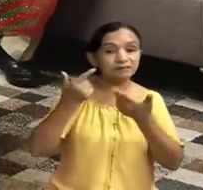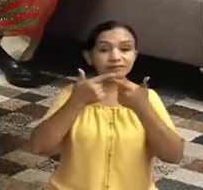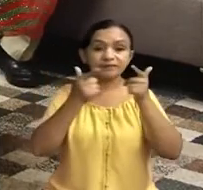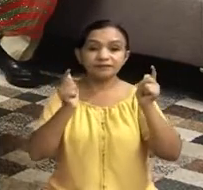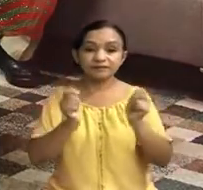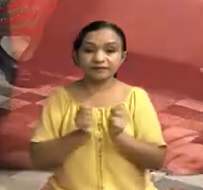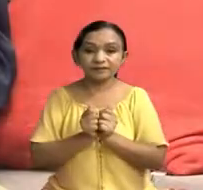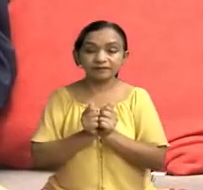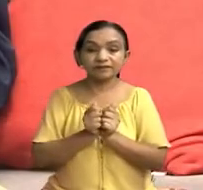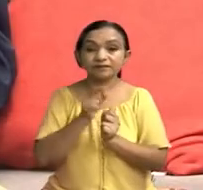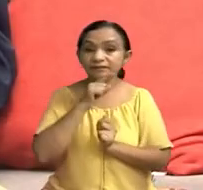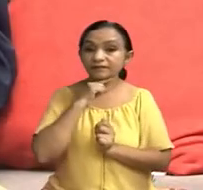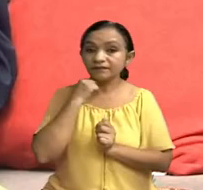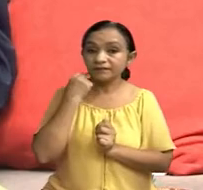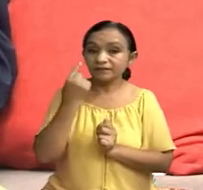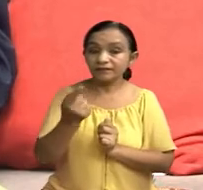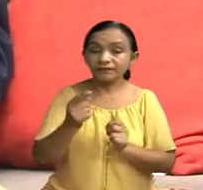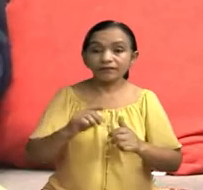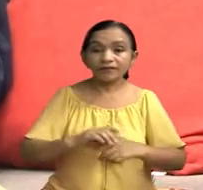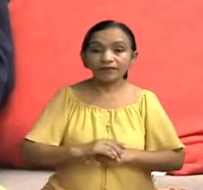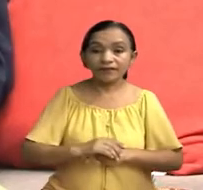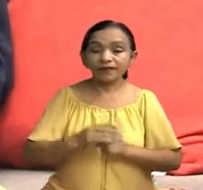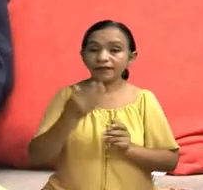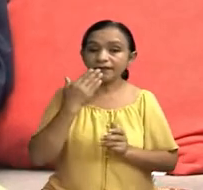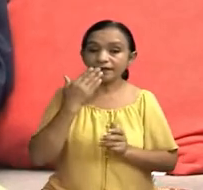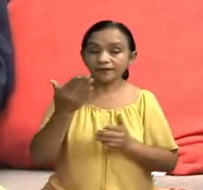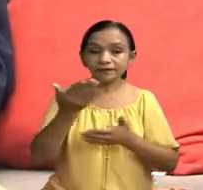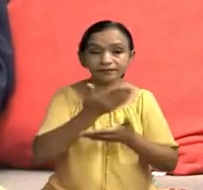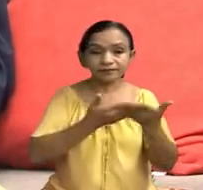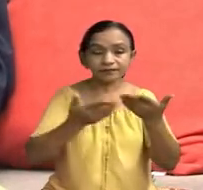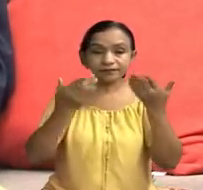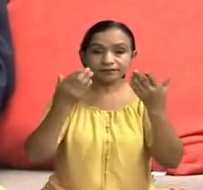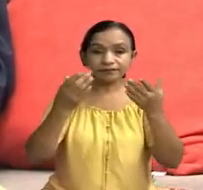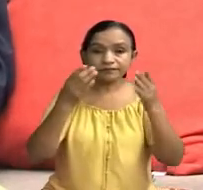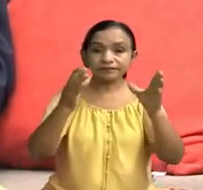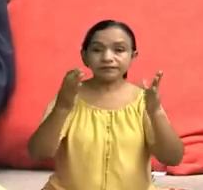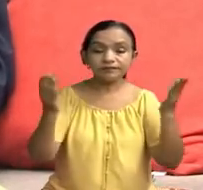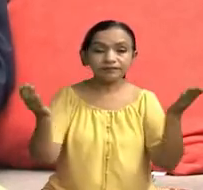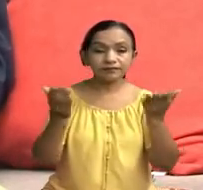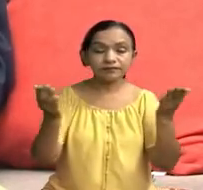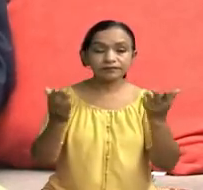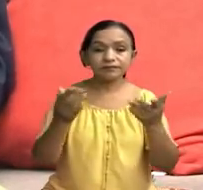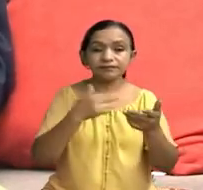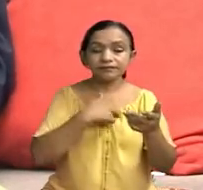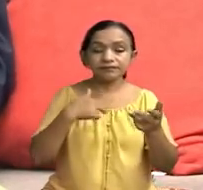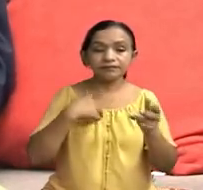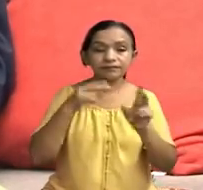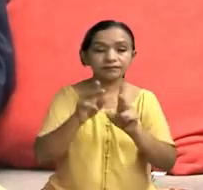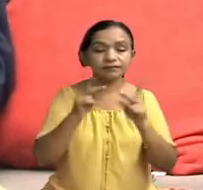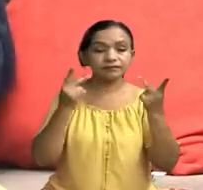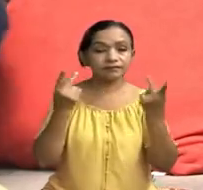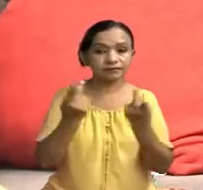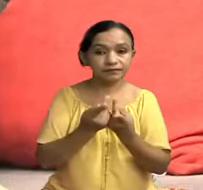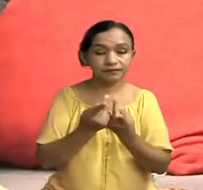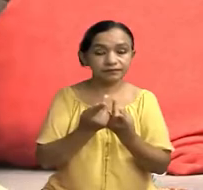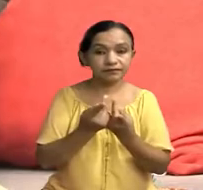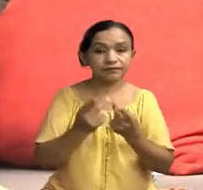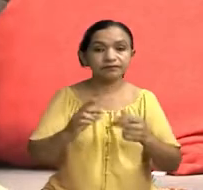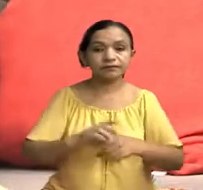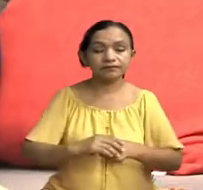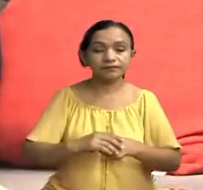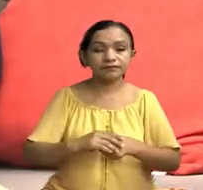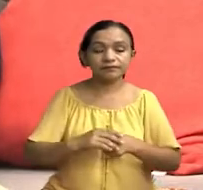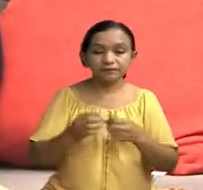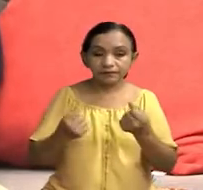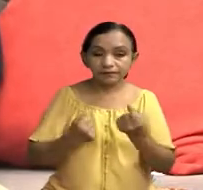colectivo, ¿verdad? El bien común, son construcciones que vienen de los pueblos originarios. Nosotros